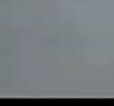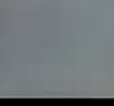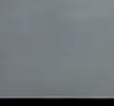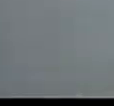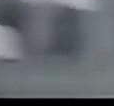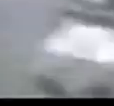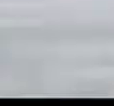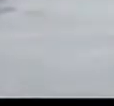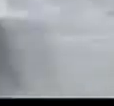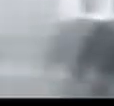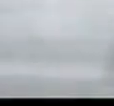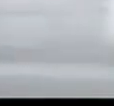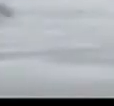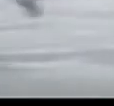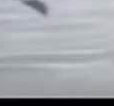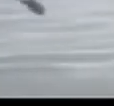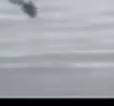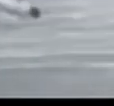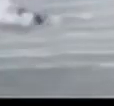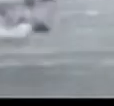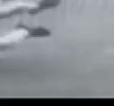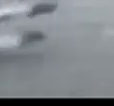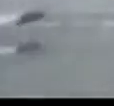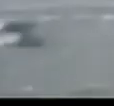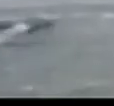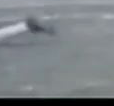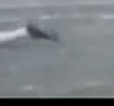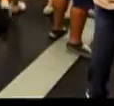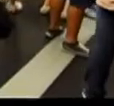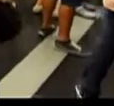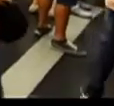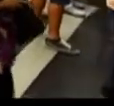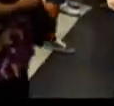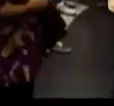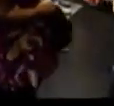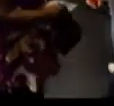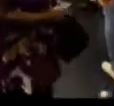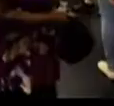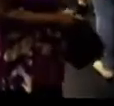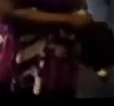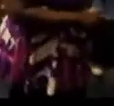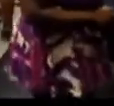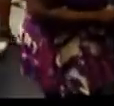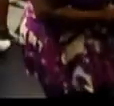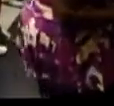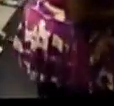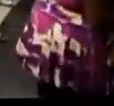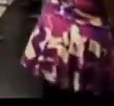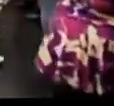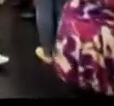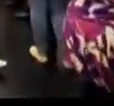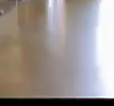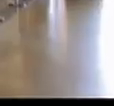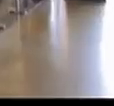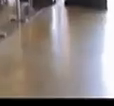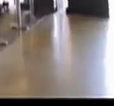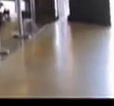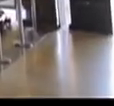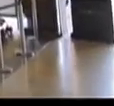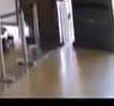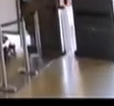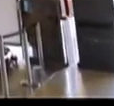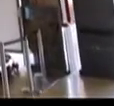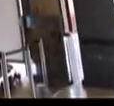las futuras generaciones el fútbol educativo y formativo el fútbol inmortal que mola y hace eco entre las paredes del museo de fútbol